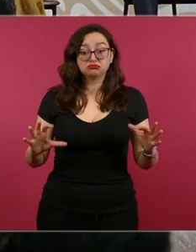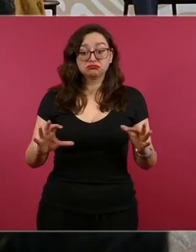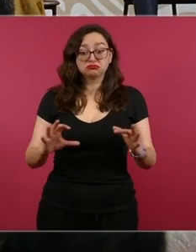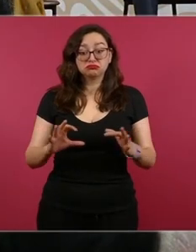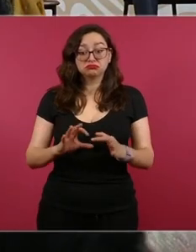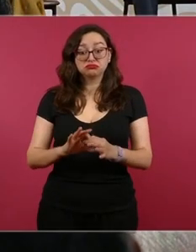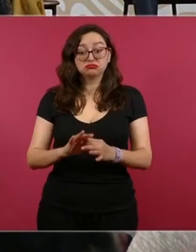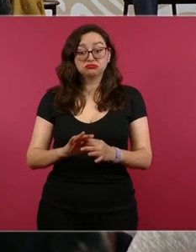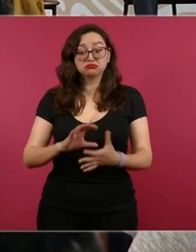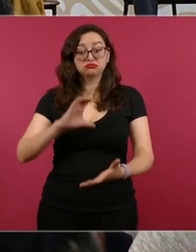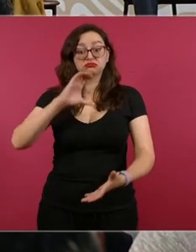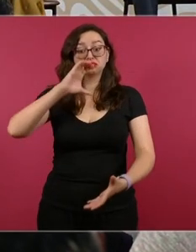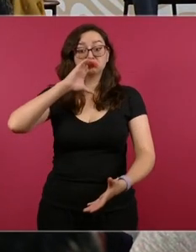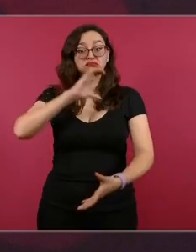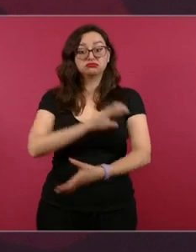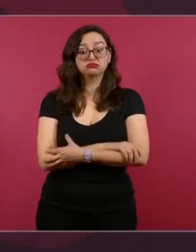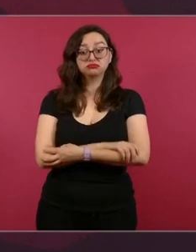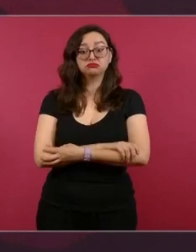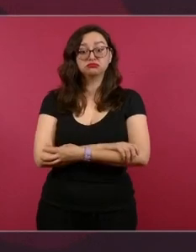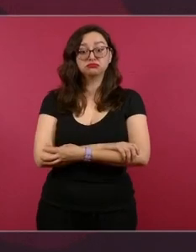Salinas.